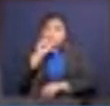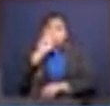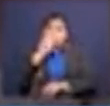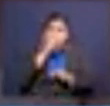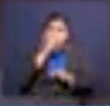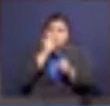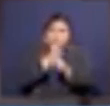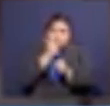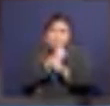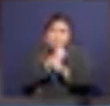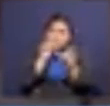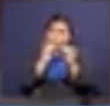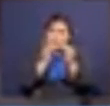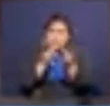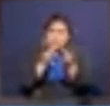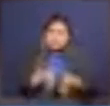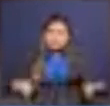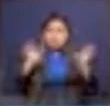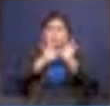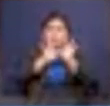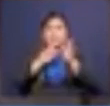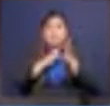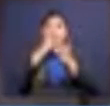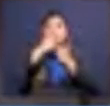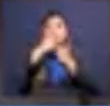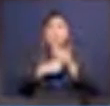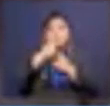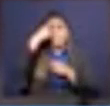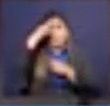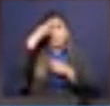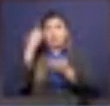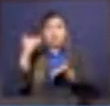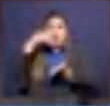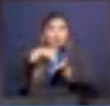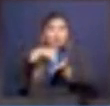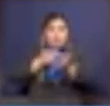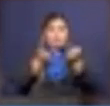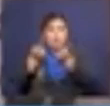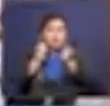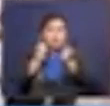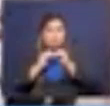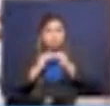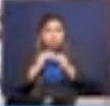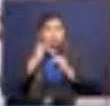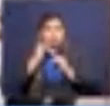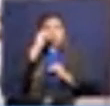prioritarias del Plan para la Recuperación Económica y Social.